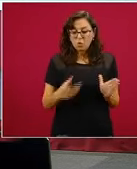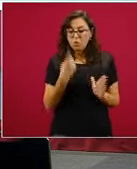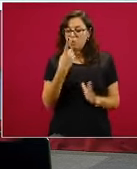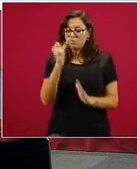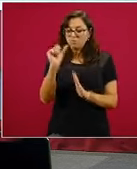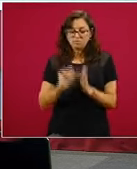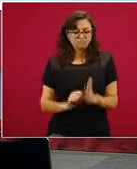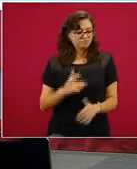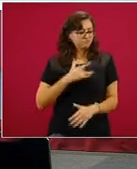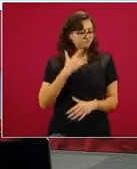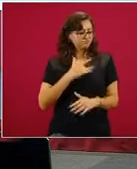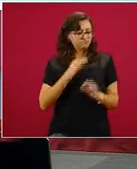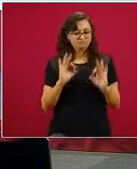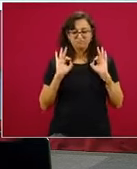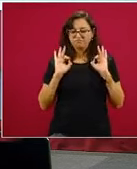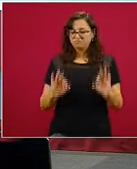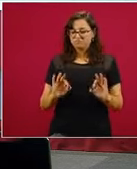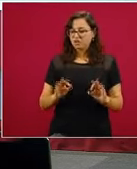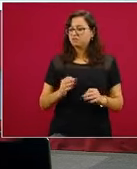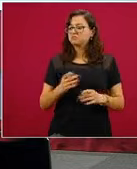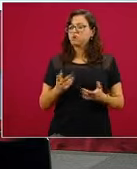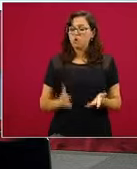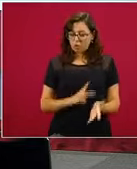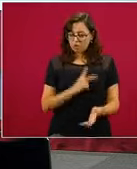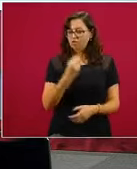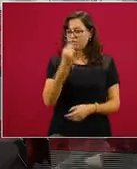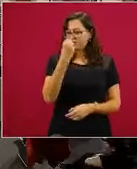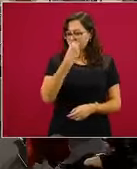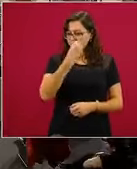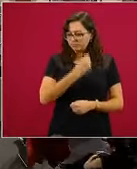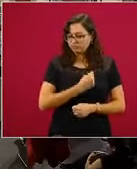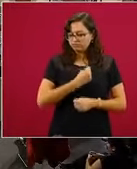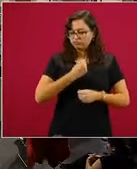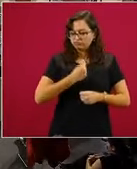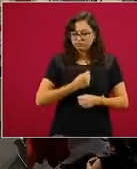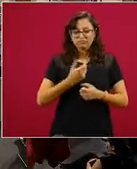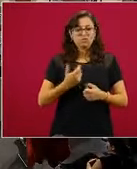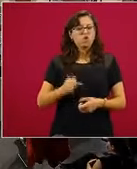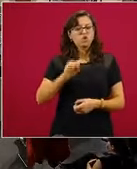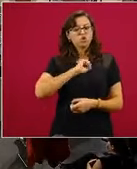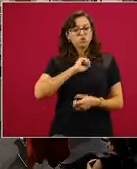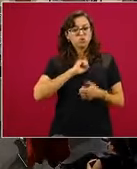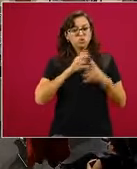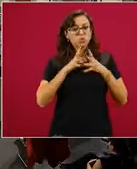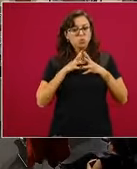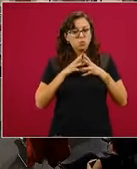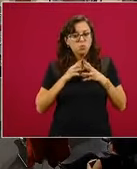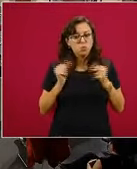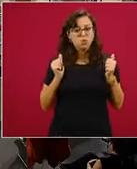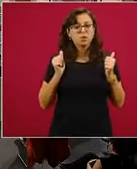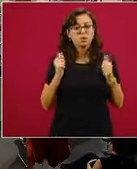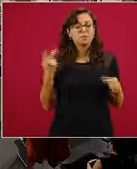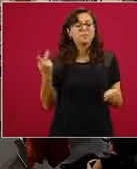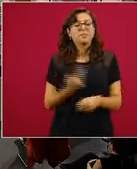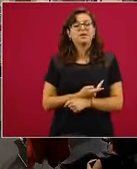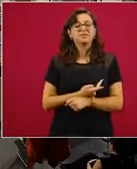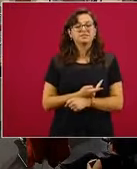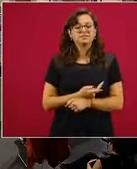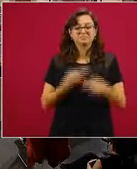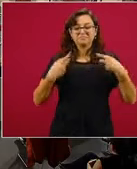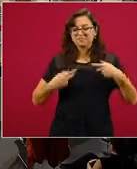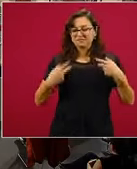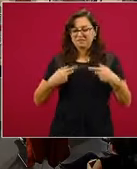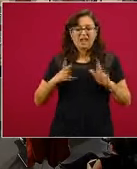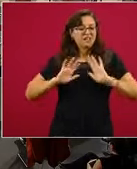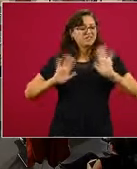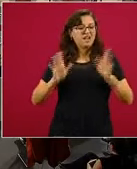persona ya se siente bien, la persona ha recuperado peso, la persona ya no tiene tos, y es por ello que muchos de ellos tienden a